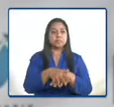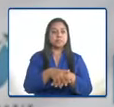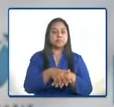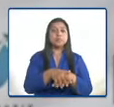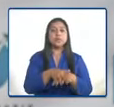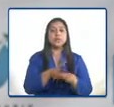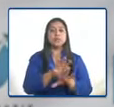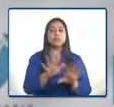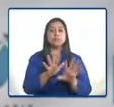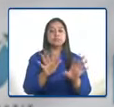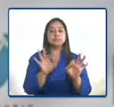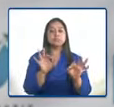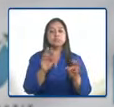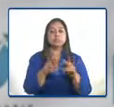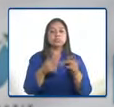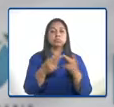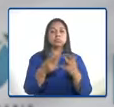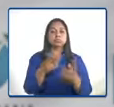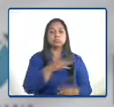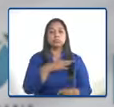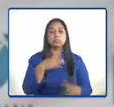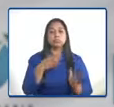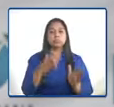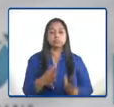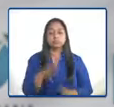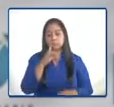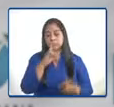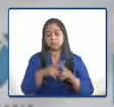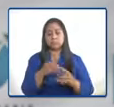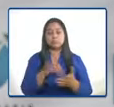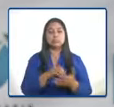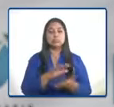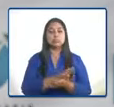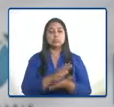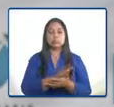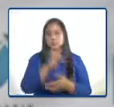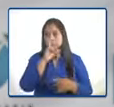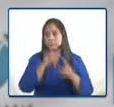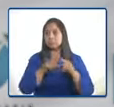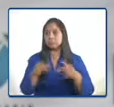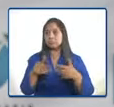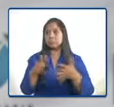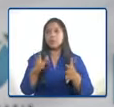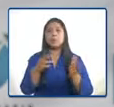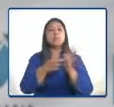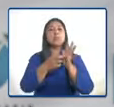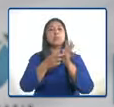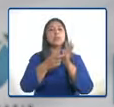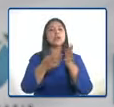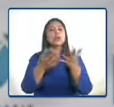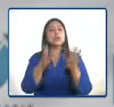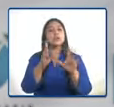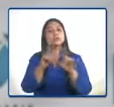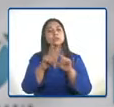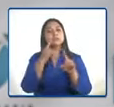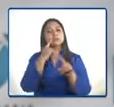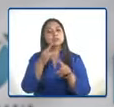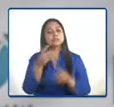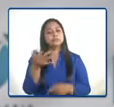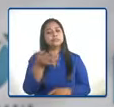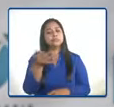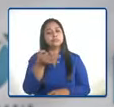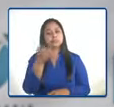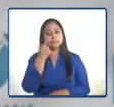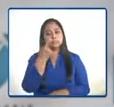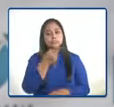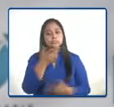Ya tuvimos la reunión con el señor ministro y vamos a entrar a implementar ya algunas propuestas en vías de eficientar